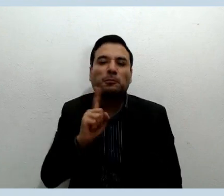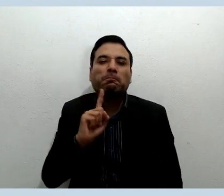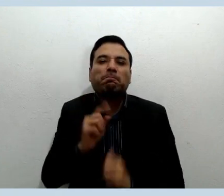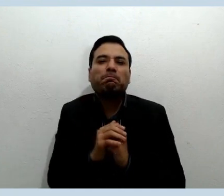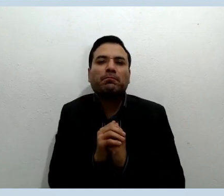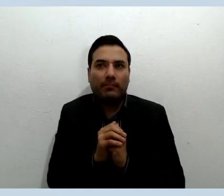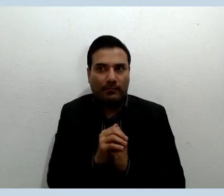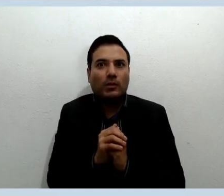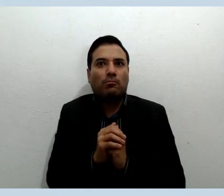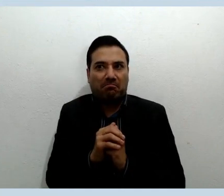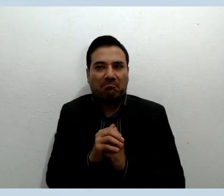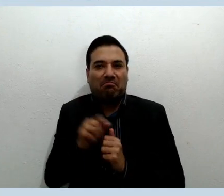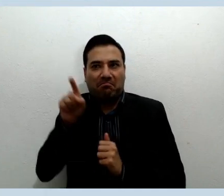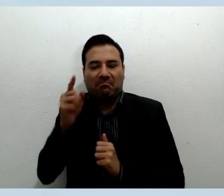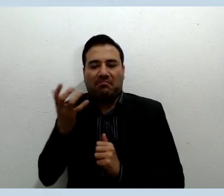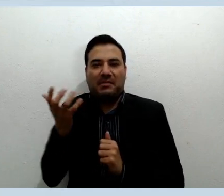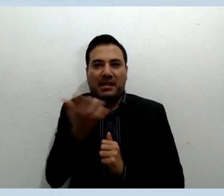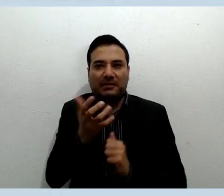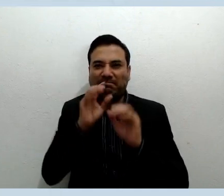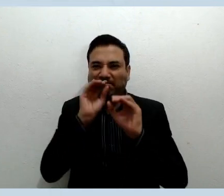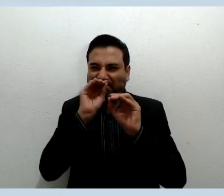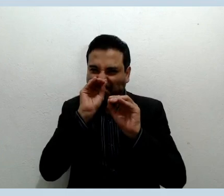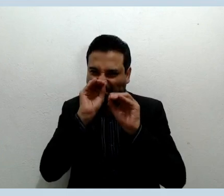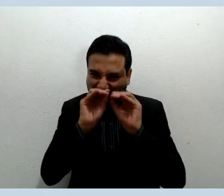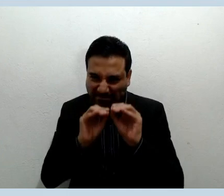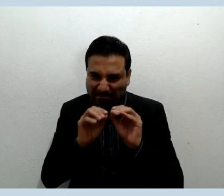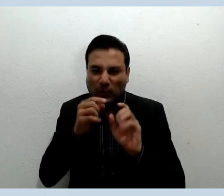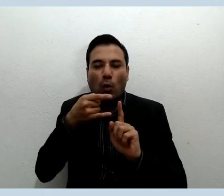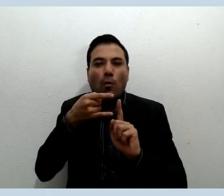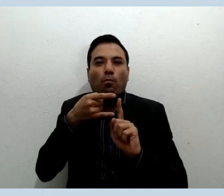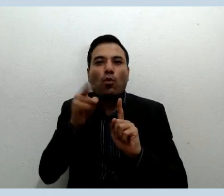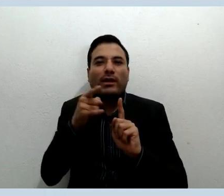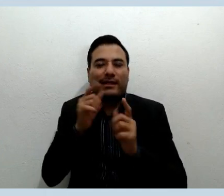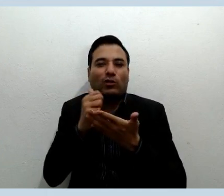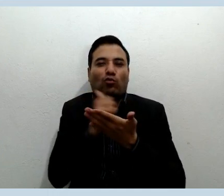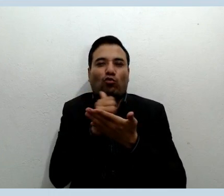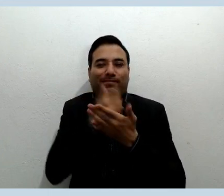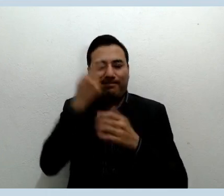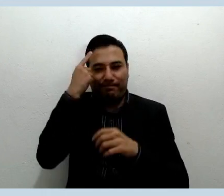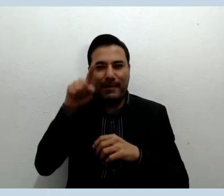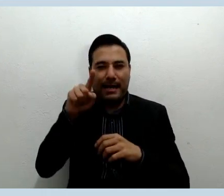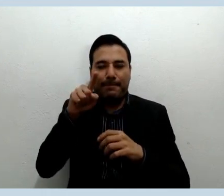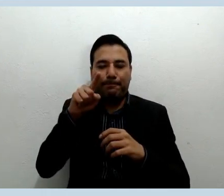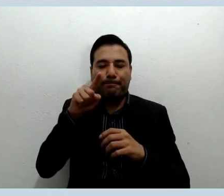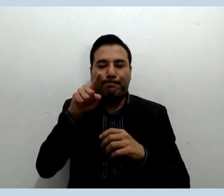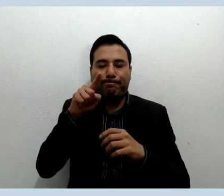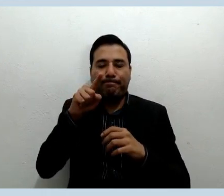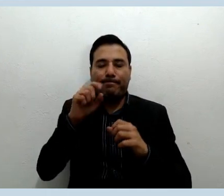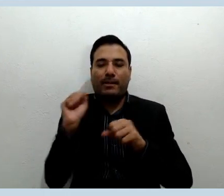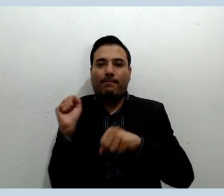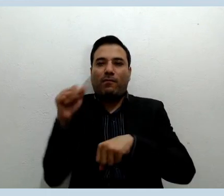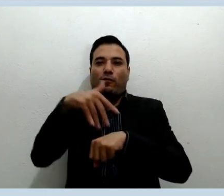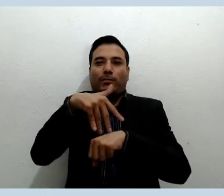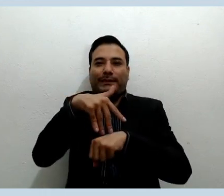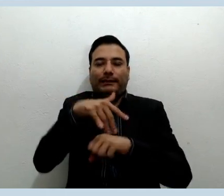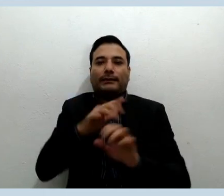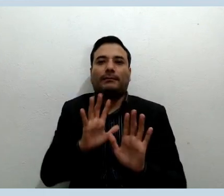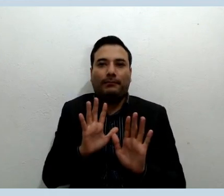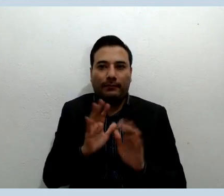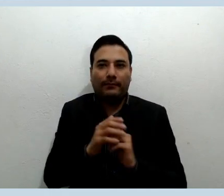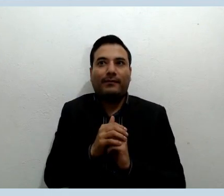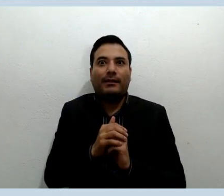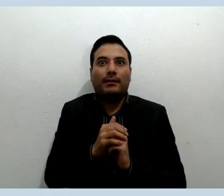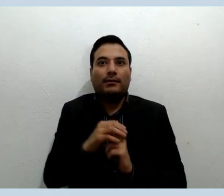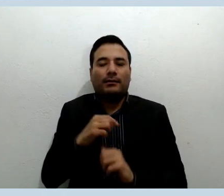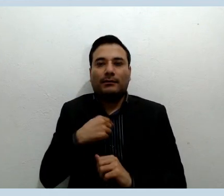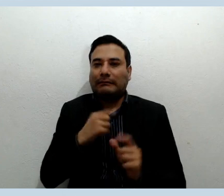puerta para para hacer esa ese performance y como que no sabíamos si la íbamos a romper